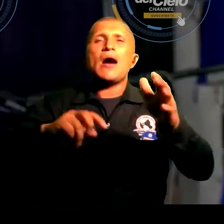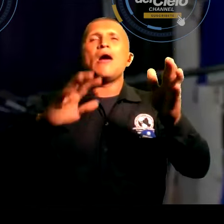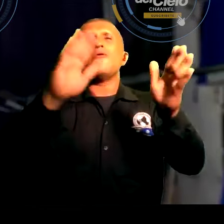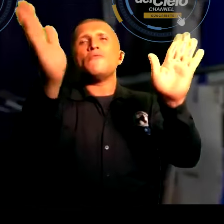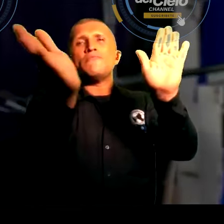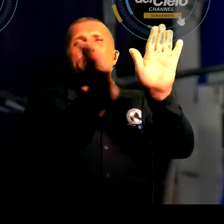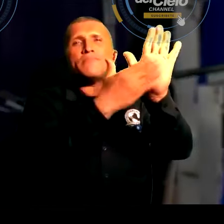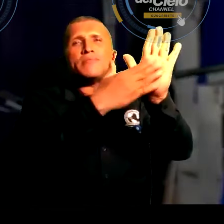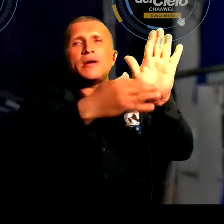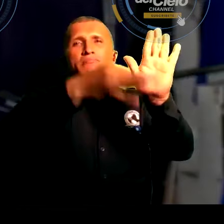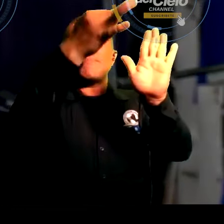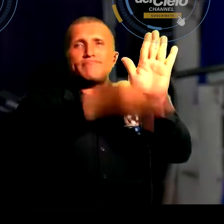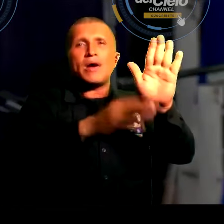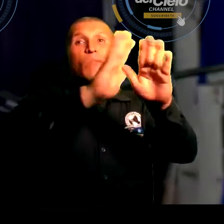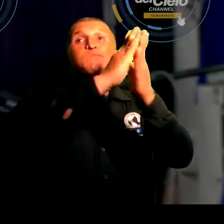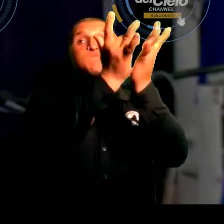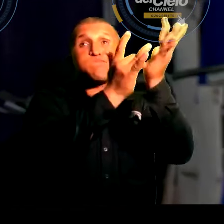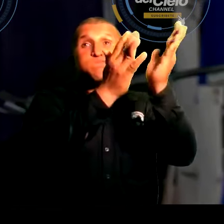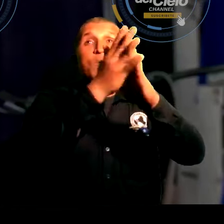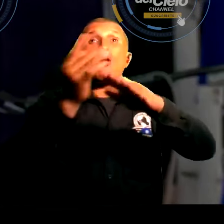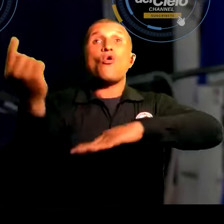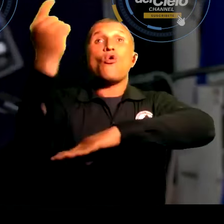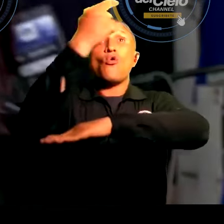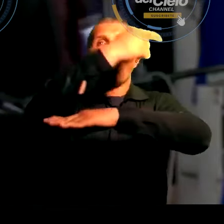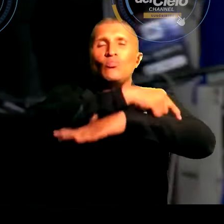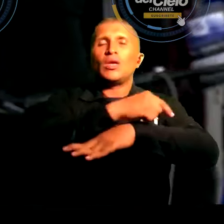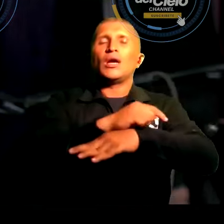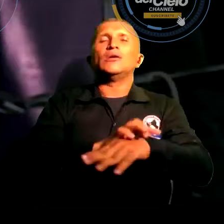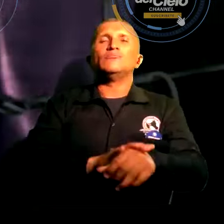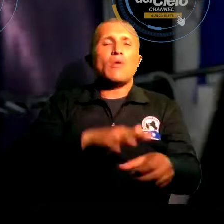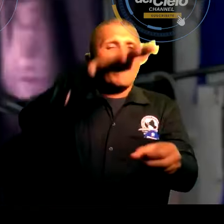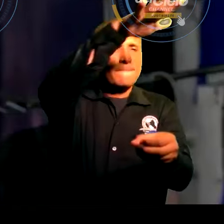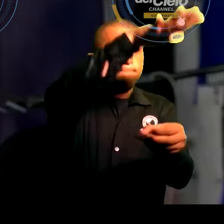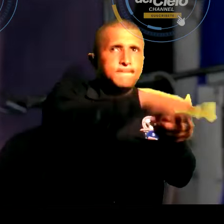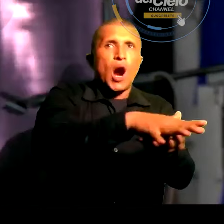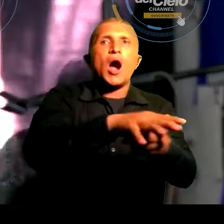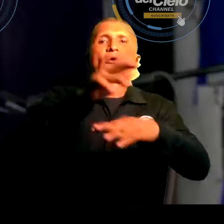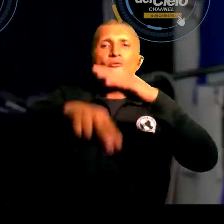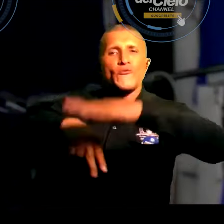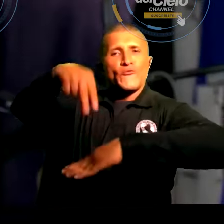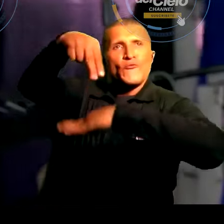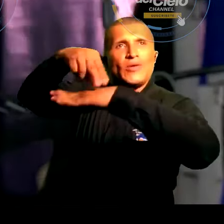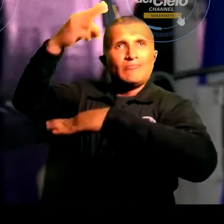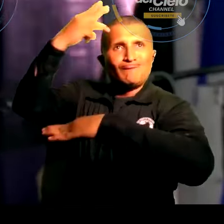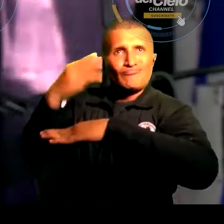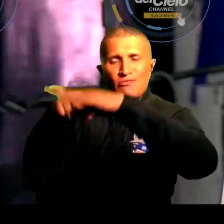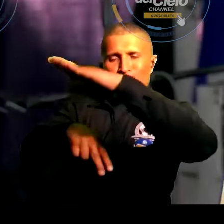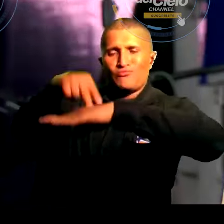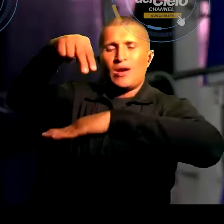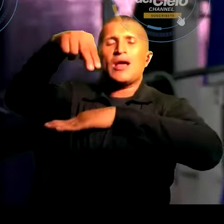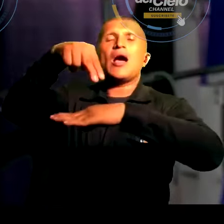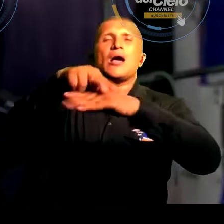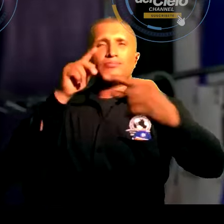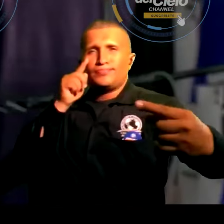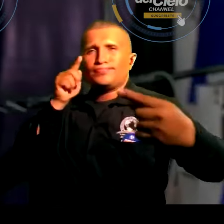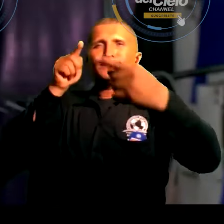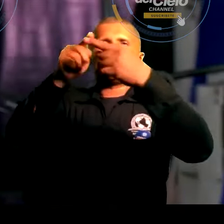fue sepultado, y que resucitó al tercer día conforme a las